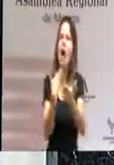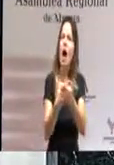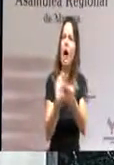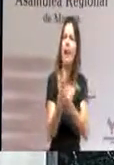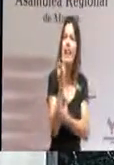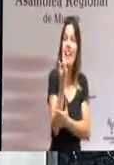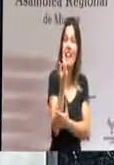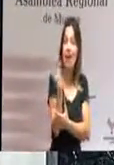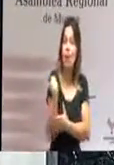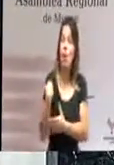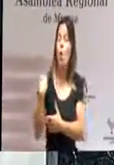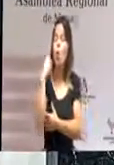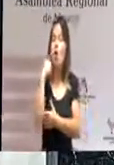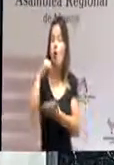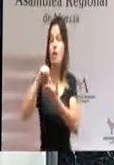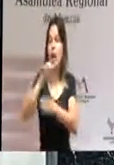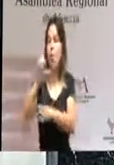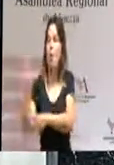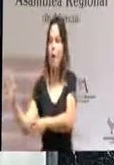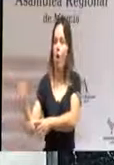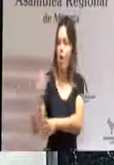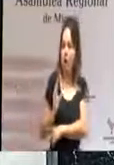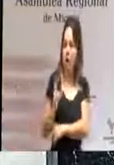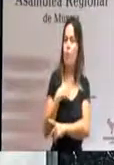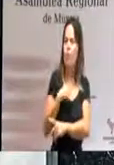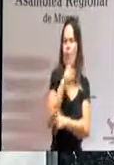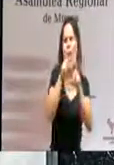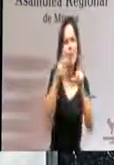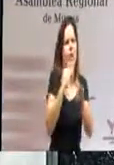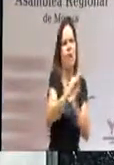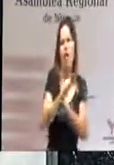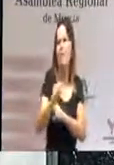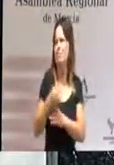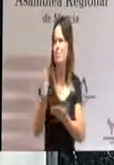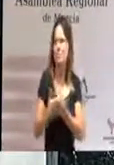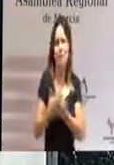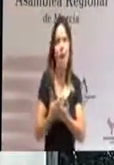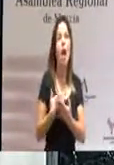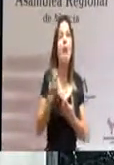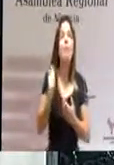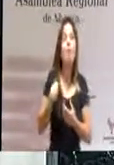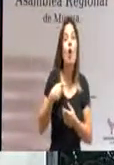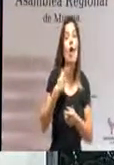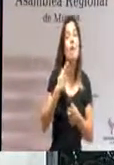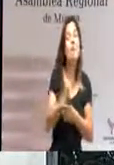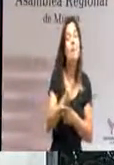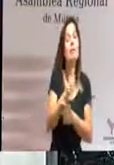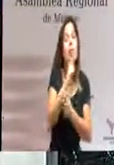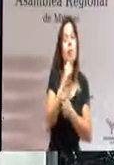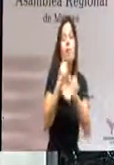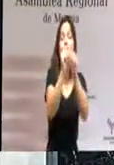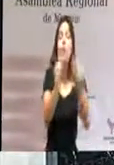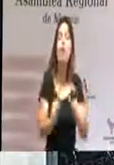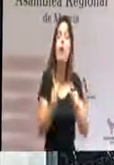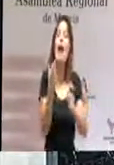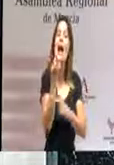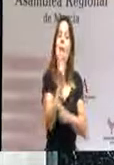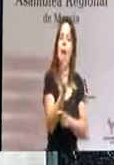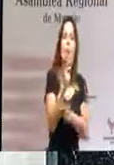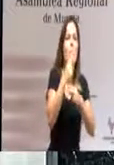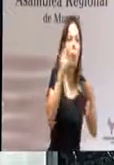dinero que ofrece el Banco Central Europeo está a disposición de las empresas. La apuesta inversora debe hacerse bajo la fórmula de capital